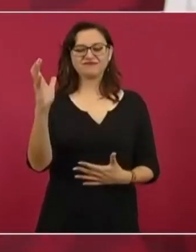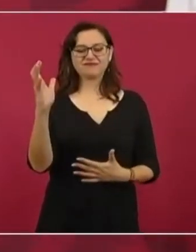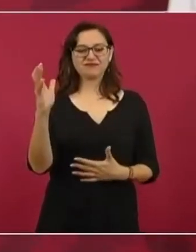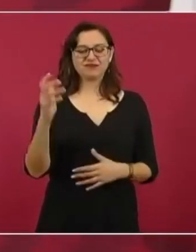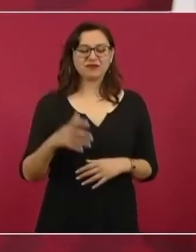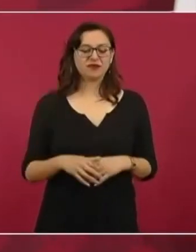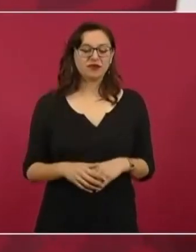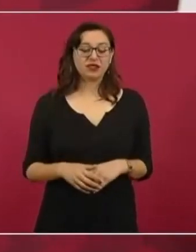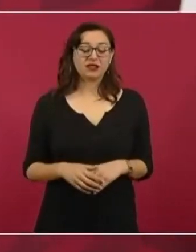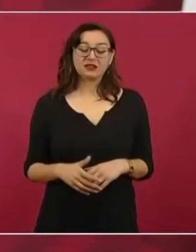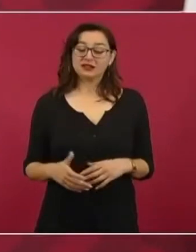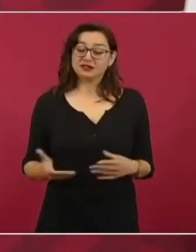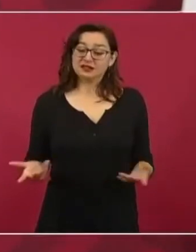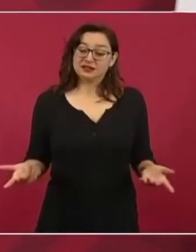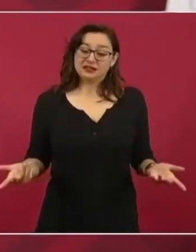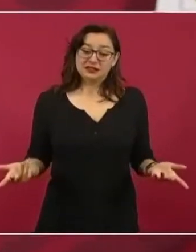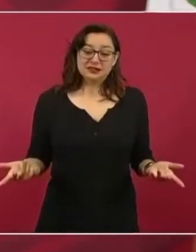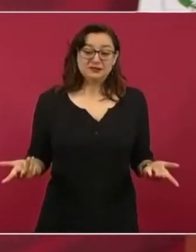son cosas